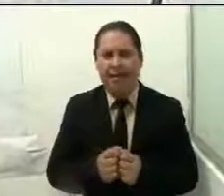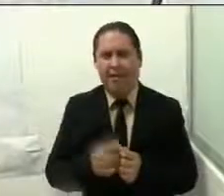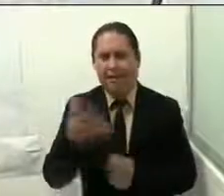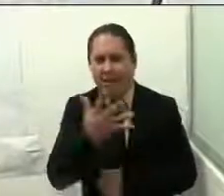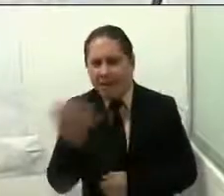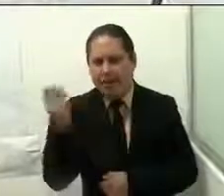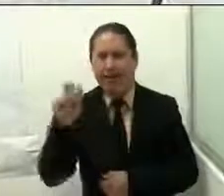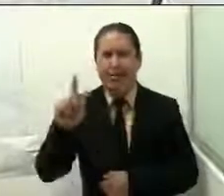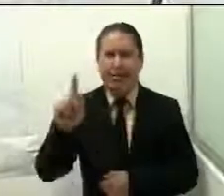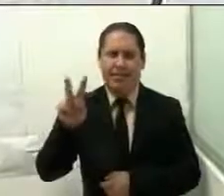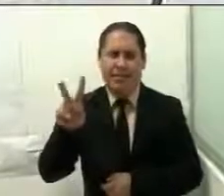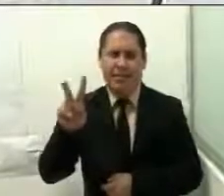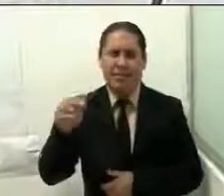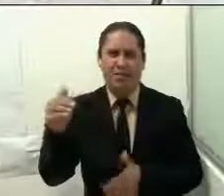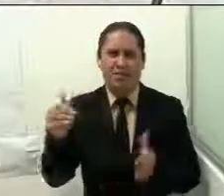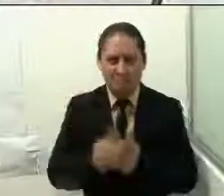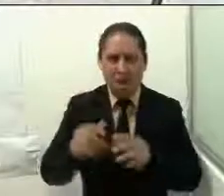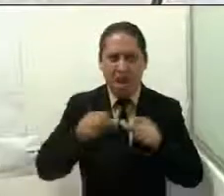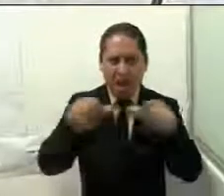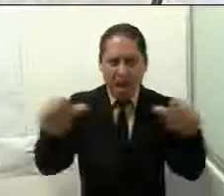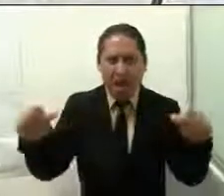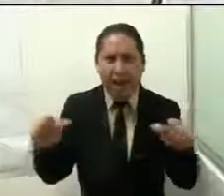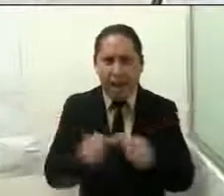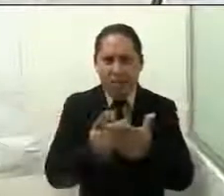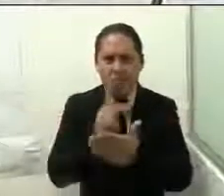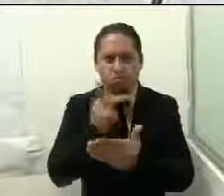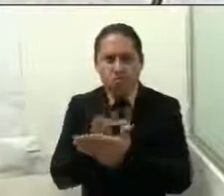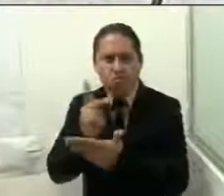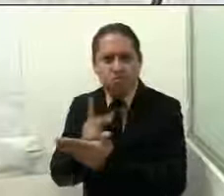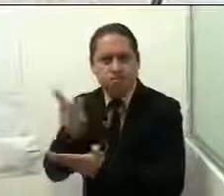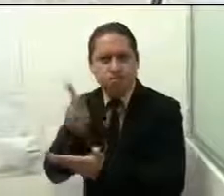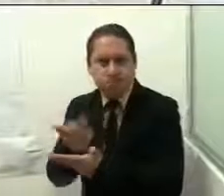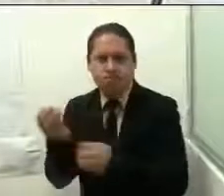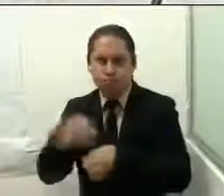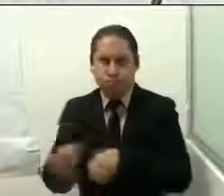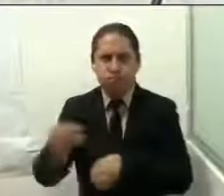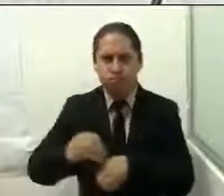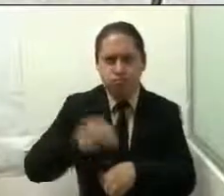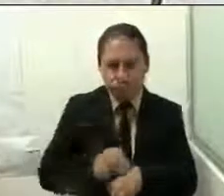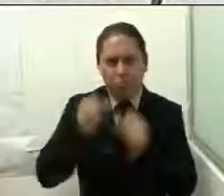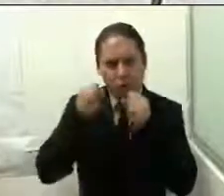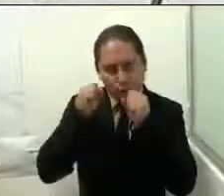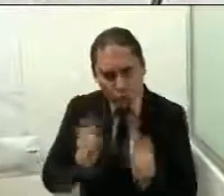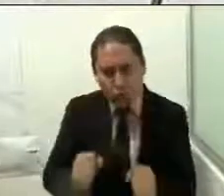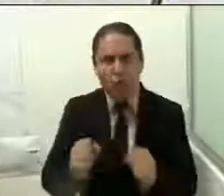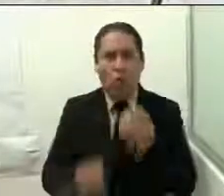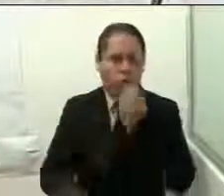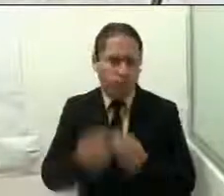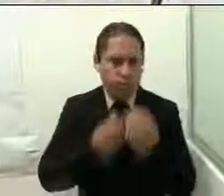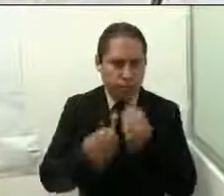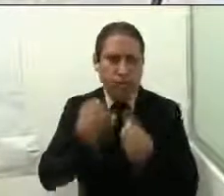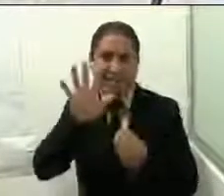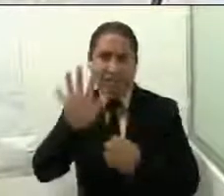572 mil hectáreas de cultivos que sustentan la seguridad alimentaria en 5 años